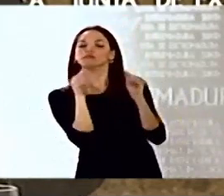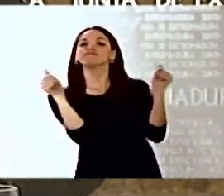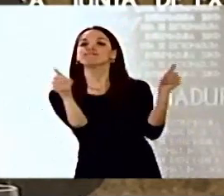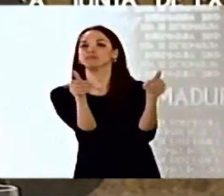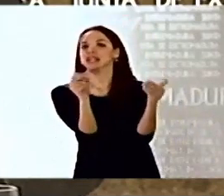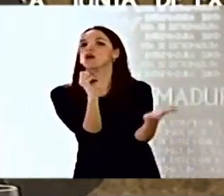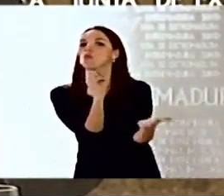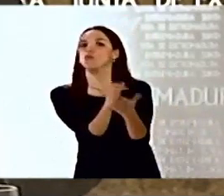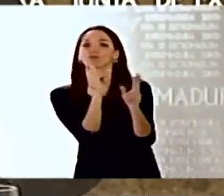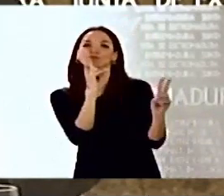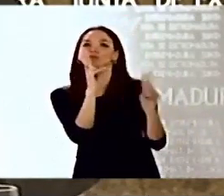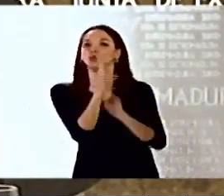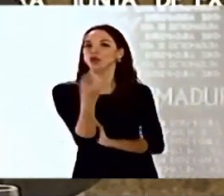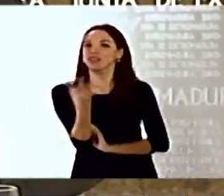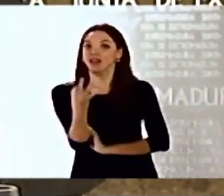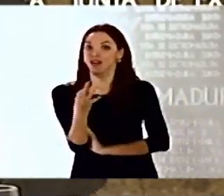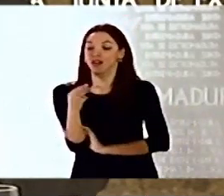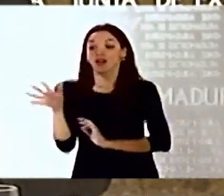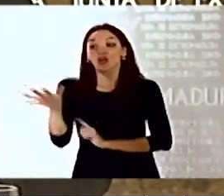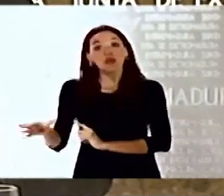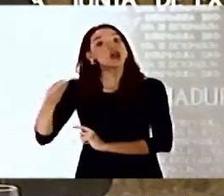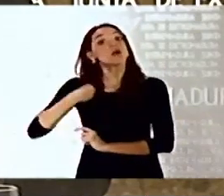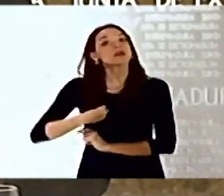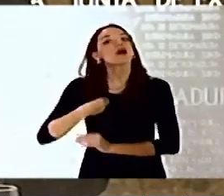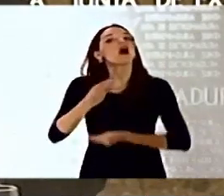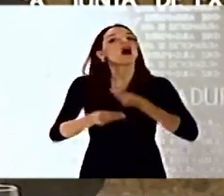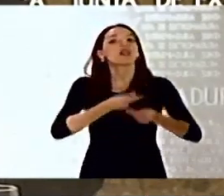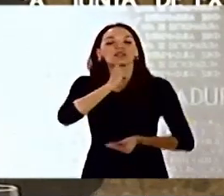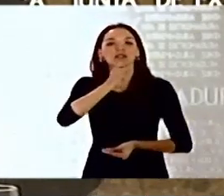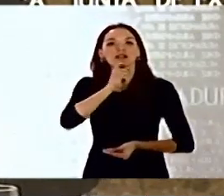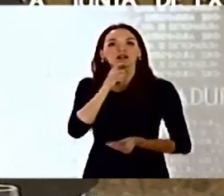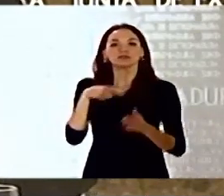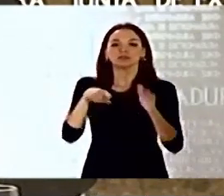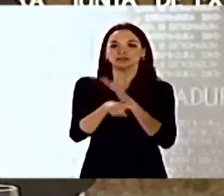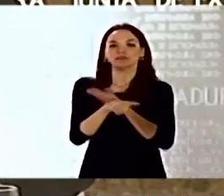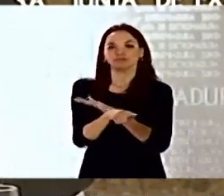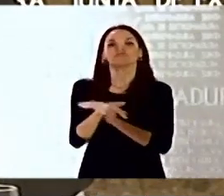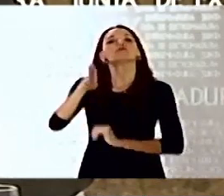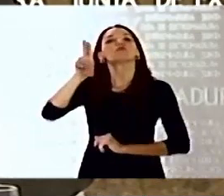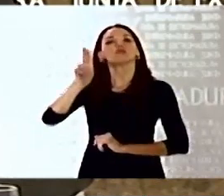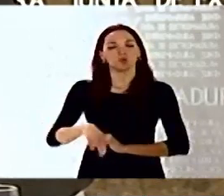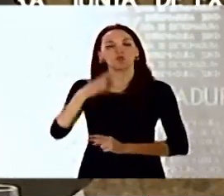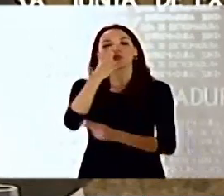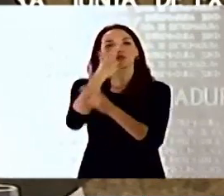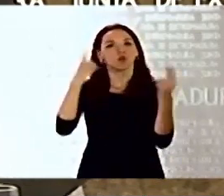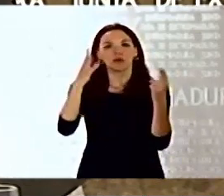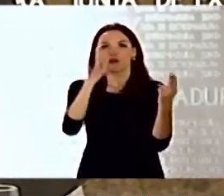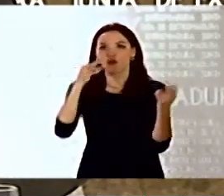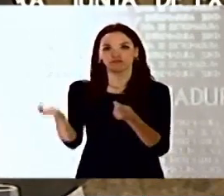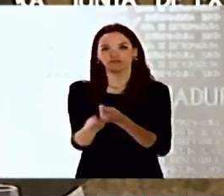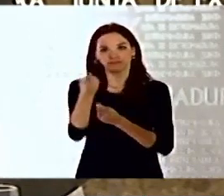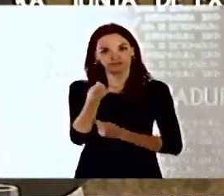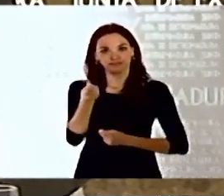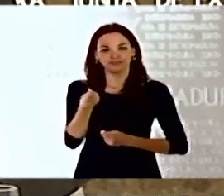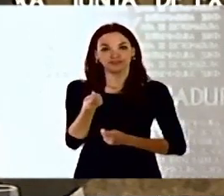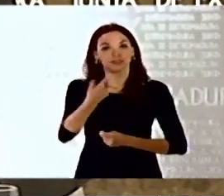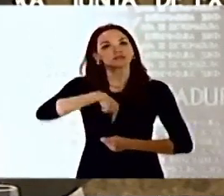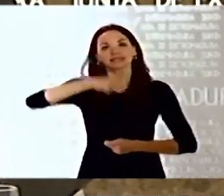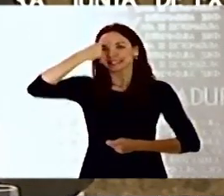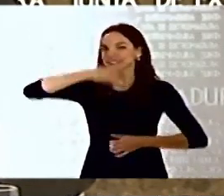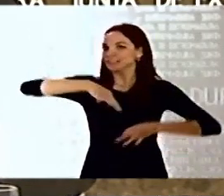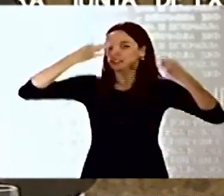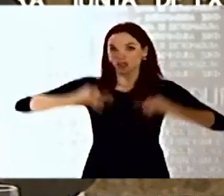esta comarca la respuesta es tramitar estos regadíos como regadíos públicos. Estamos convencidos y